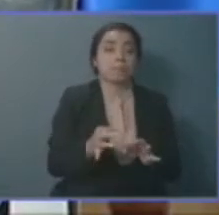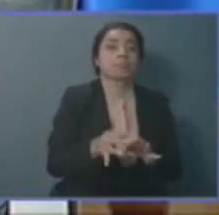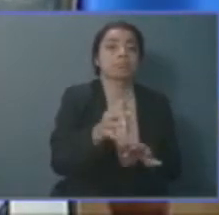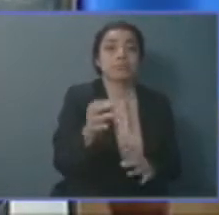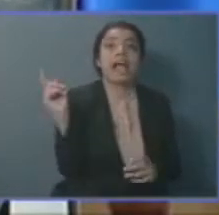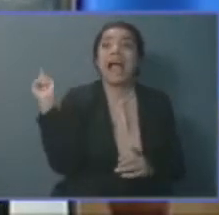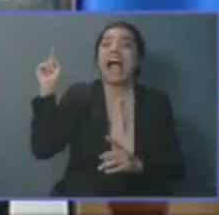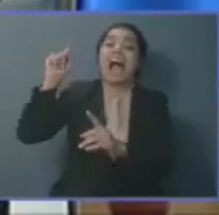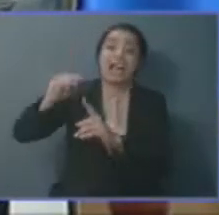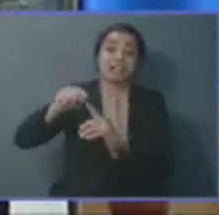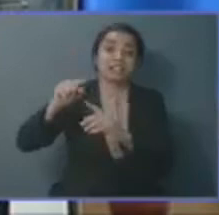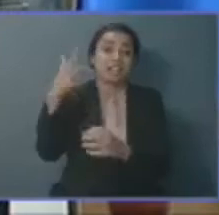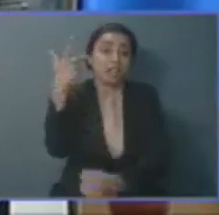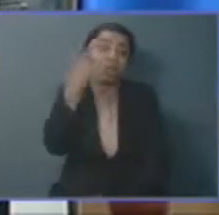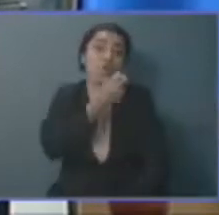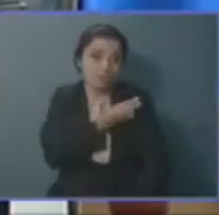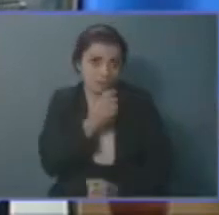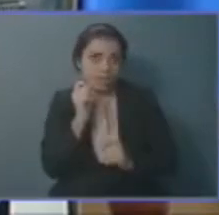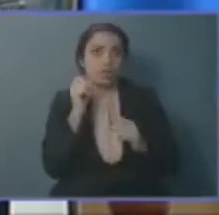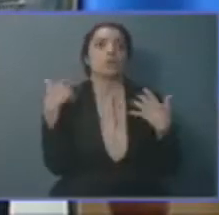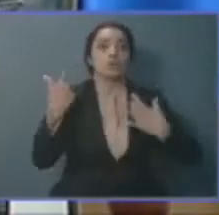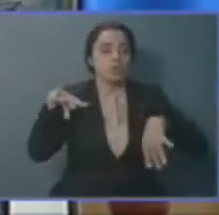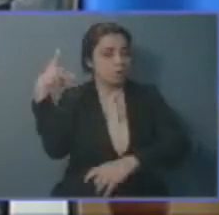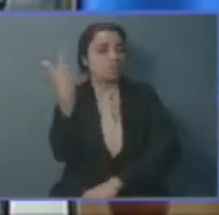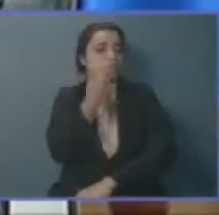para todos y cada uno de nuestros compatriotas.